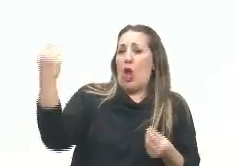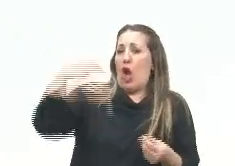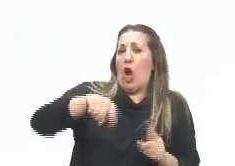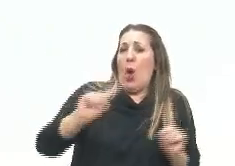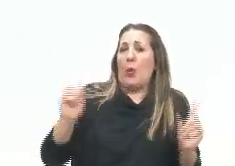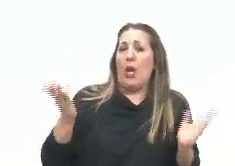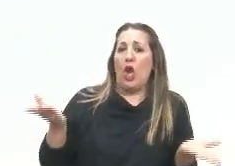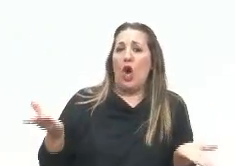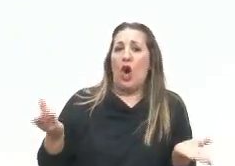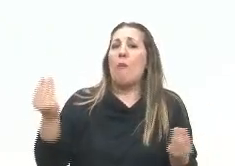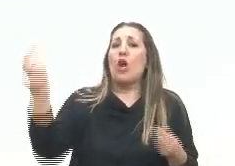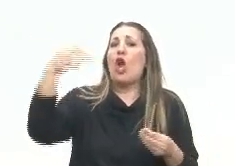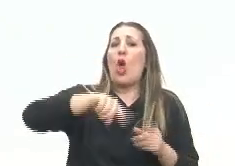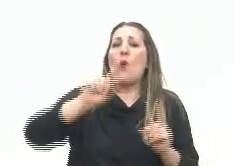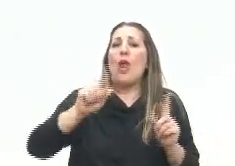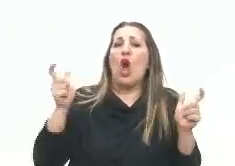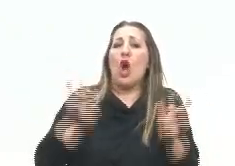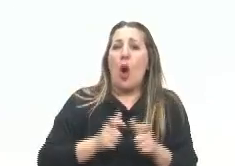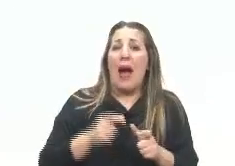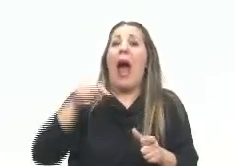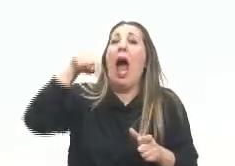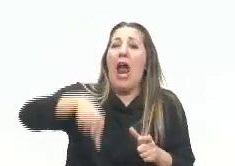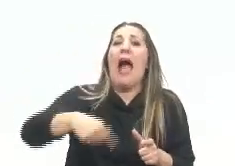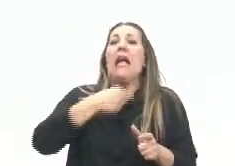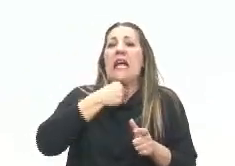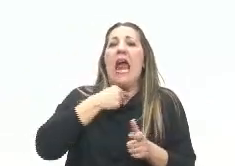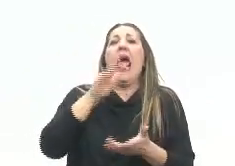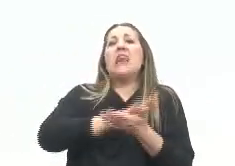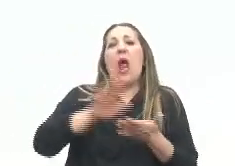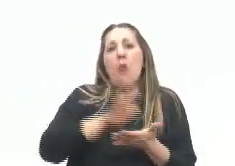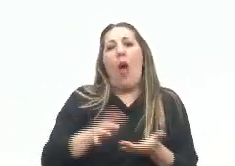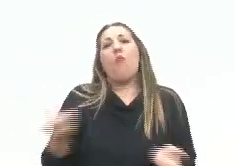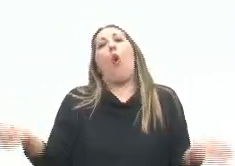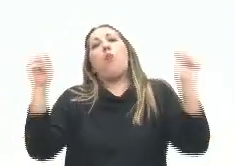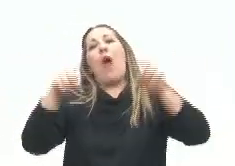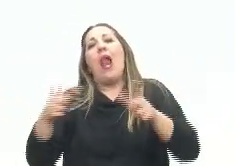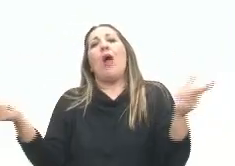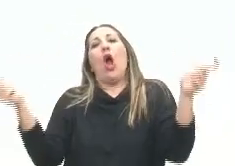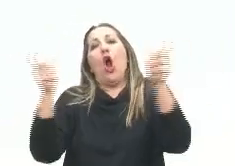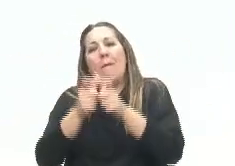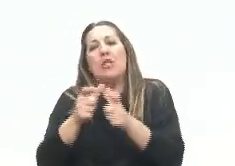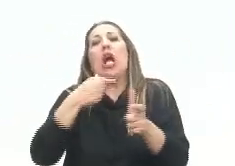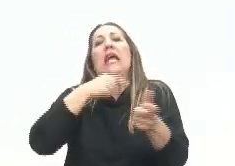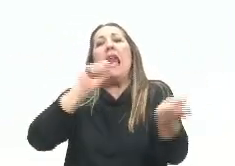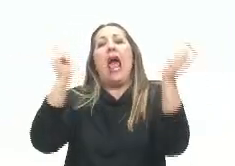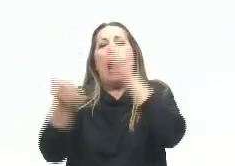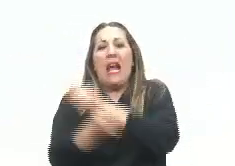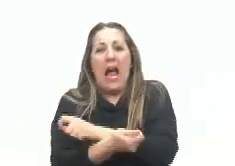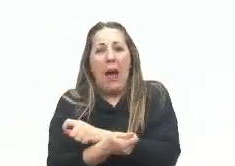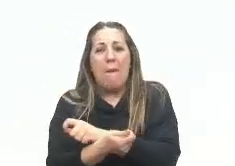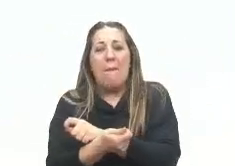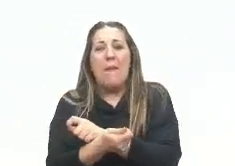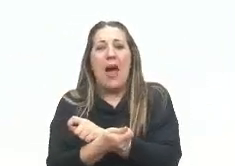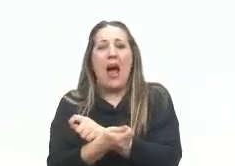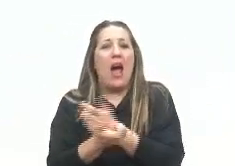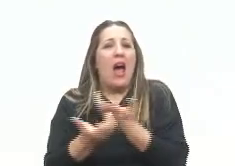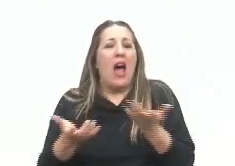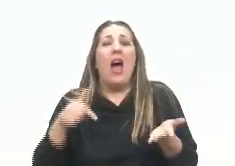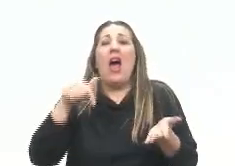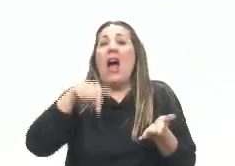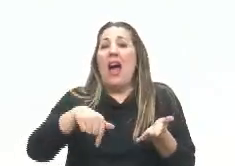¿Por qué no vinieron a la comisión? O sea, ahora quieren volver todo atrás, quieren cambiar las cosas. Esto